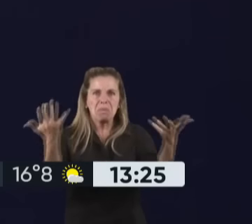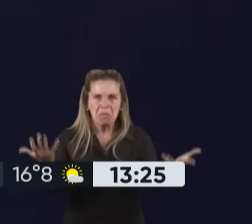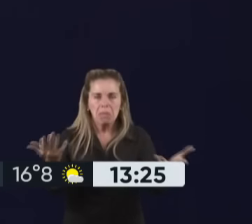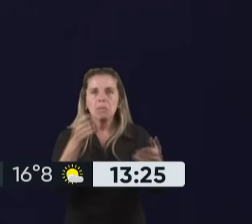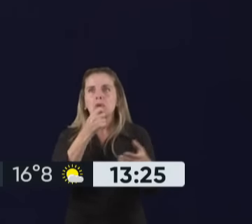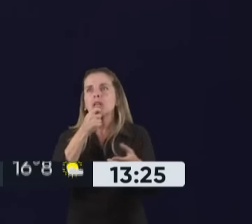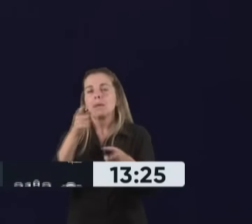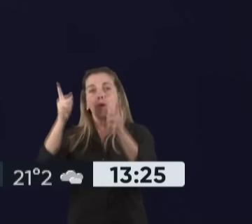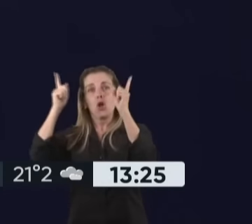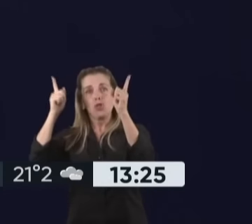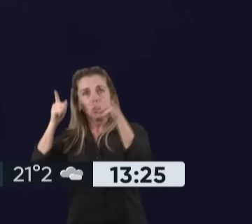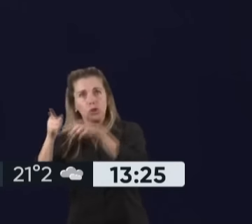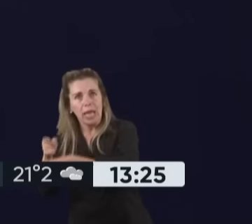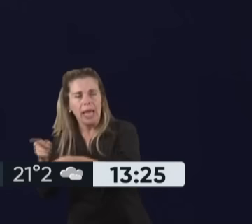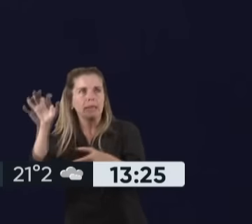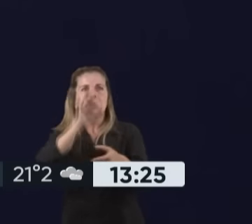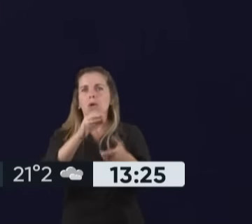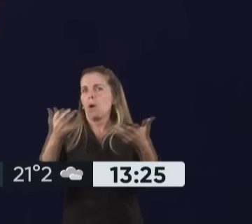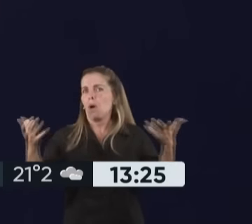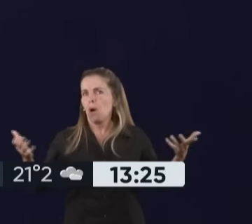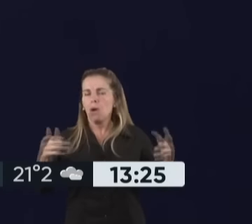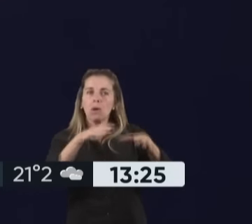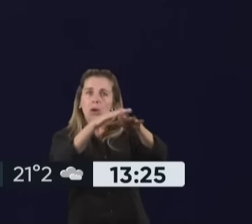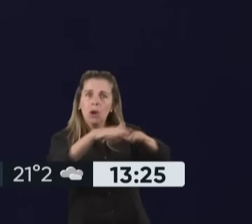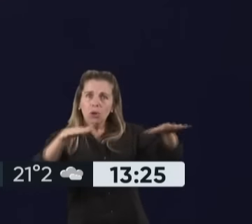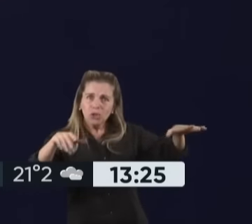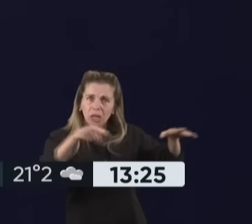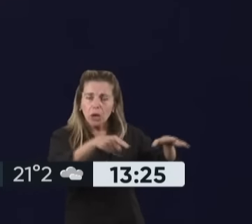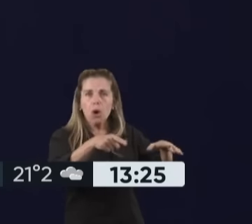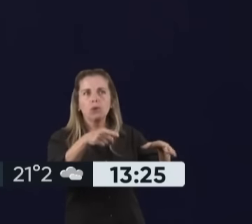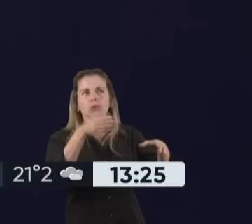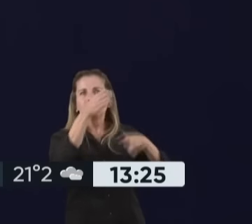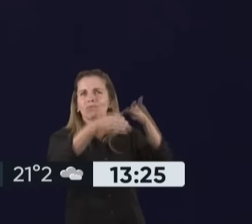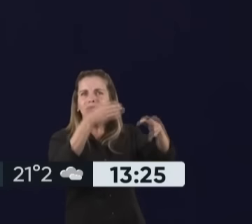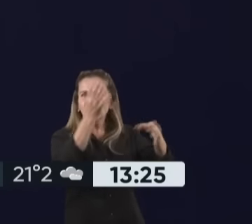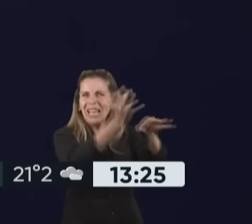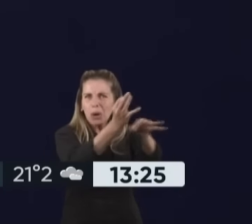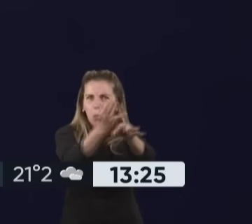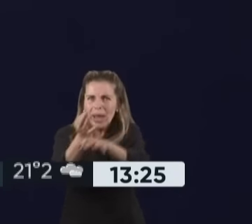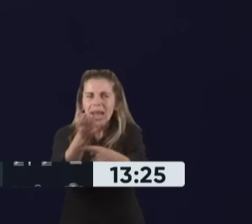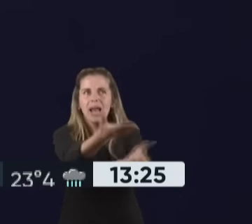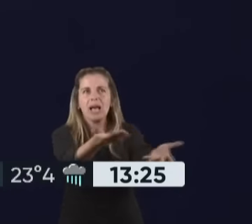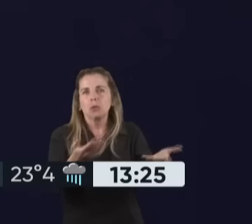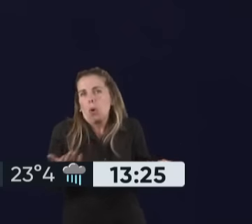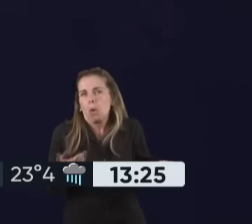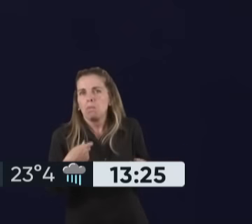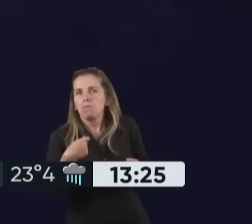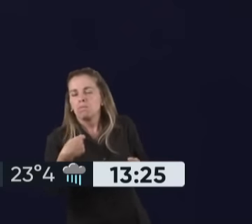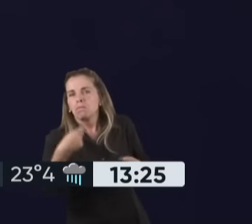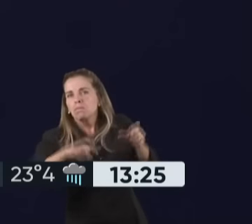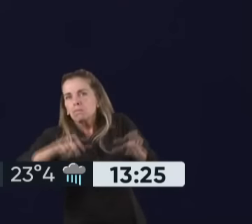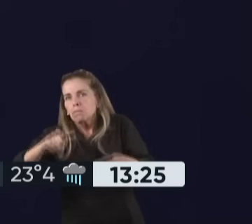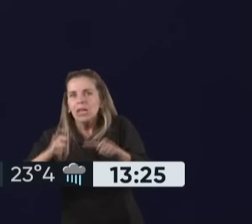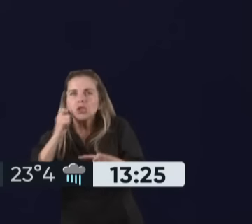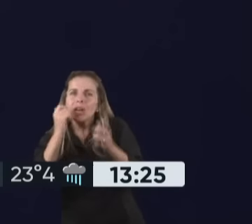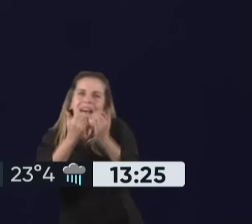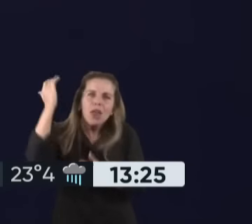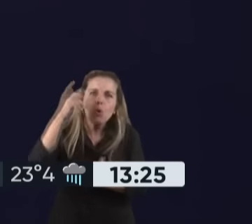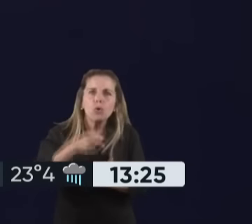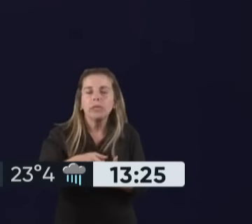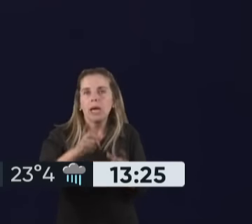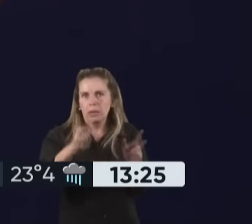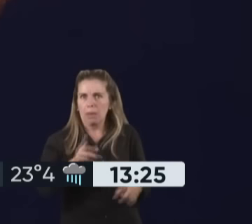tarea educativa o como son los chicos cuando van a las escuelas o las personas mayores que hemos visto